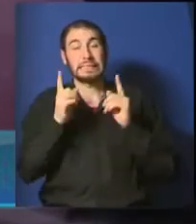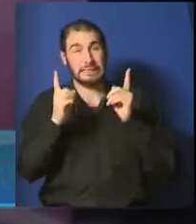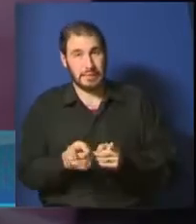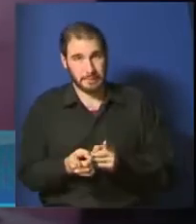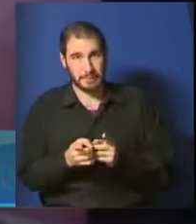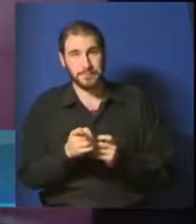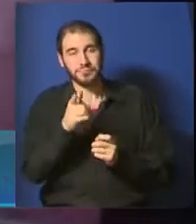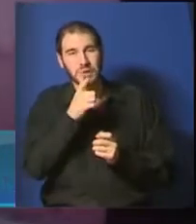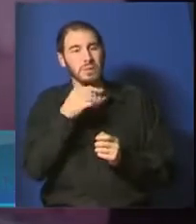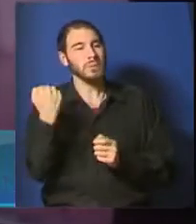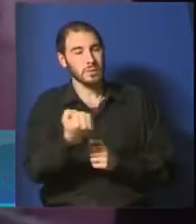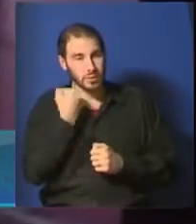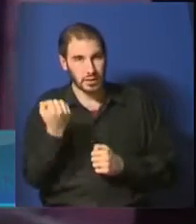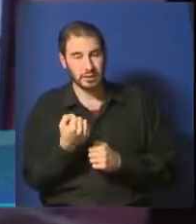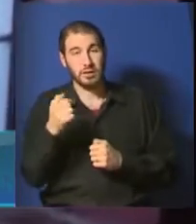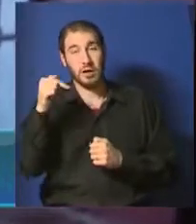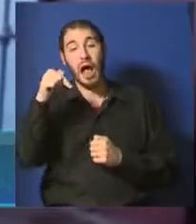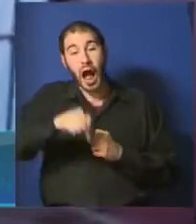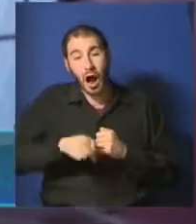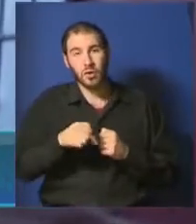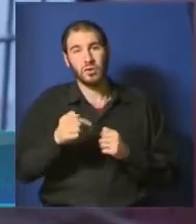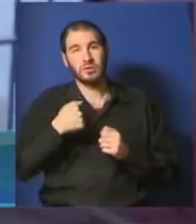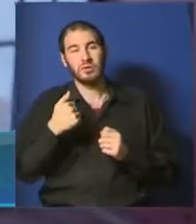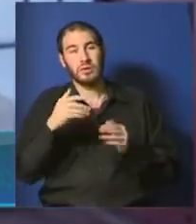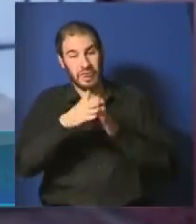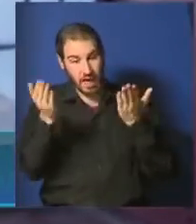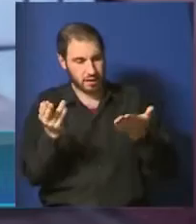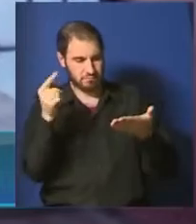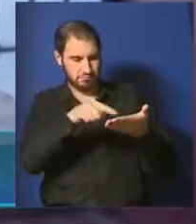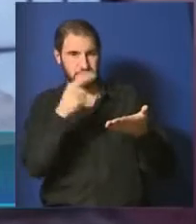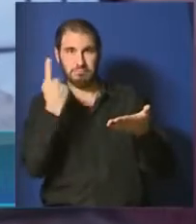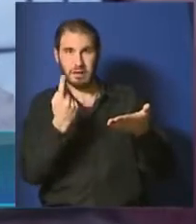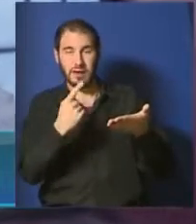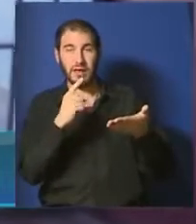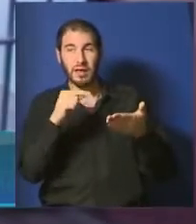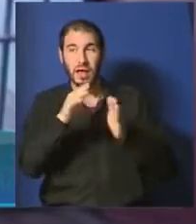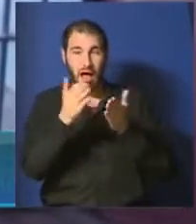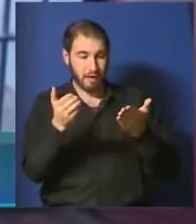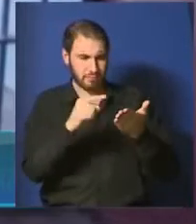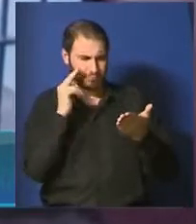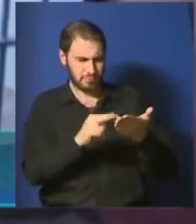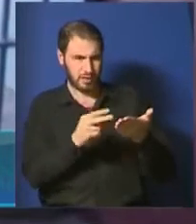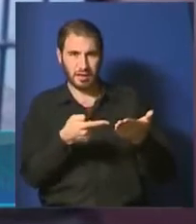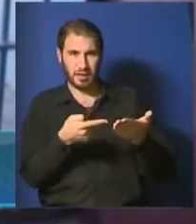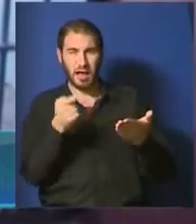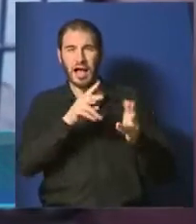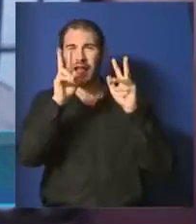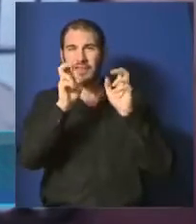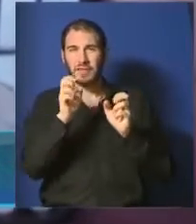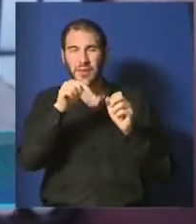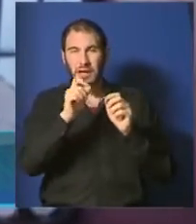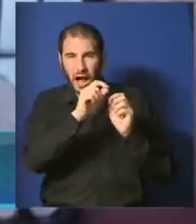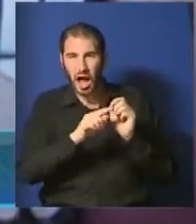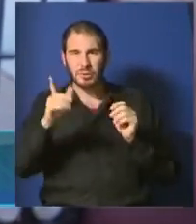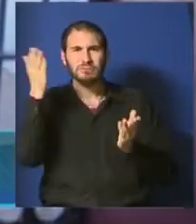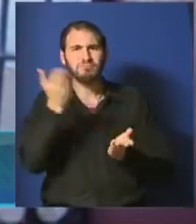me parece muy importante porque yo hoy, abriendo el diario, en la primera página, ni abriéndolo siquiera, veía que se hablaba de incremento